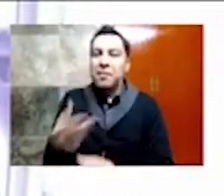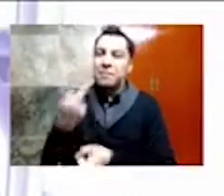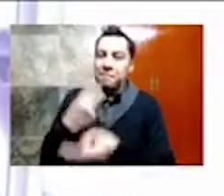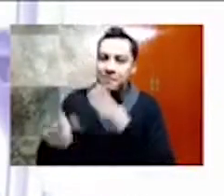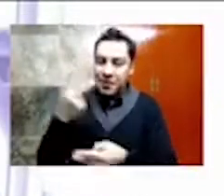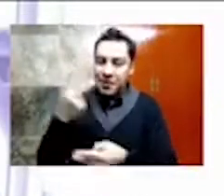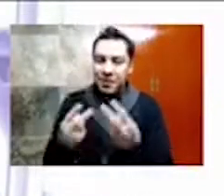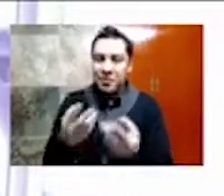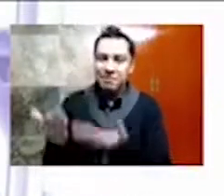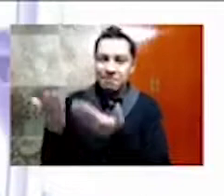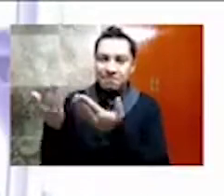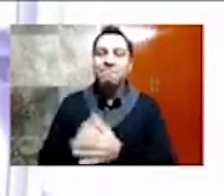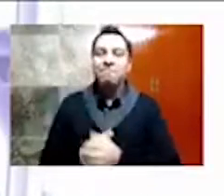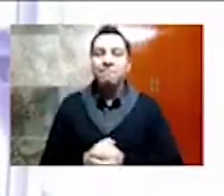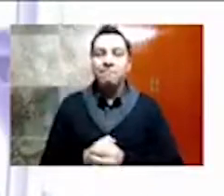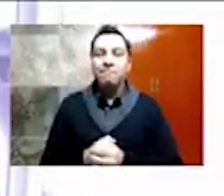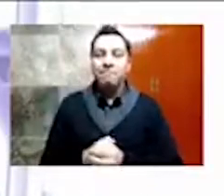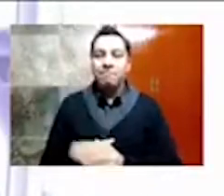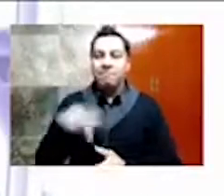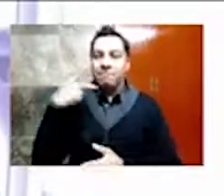Villalobos. Está usted en su casa.